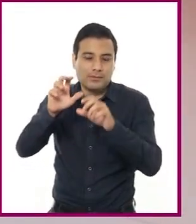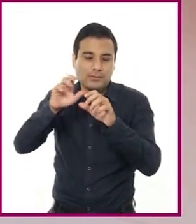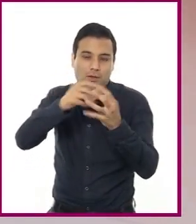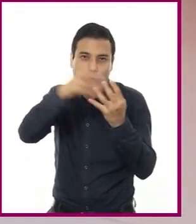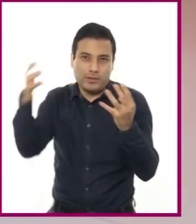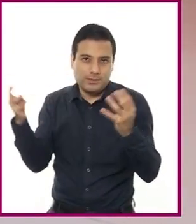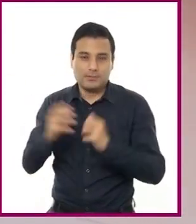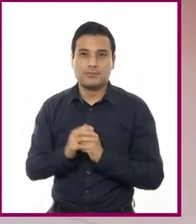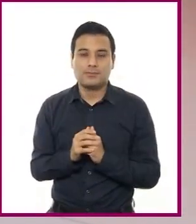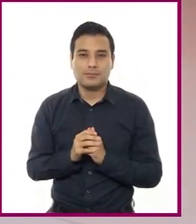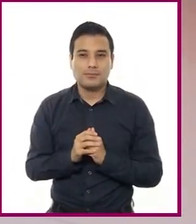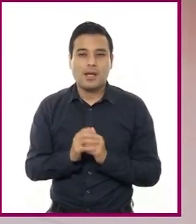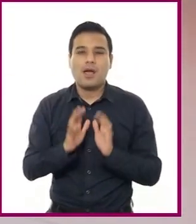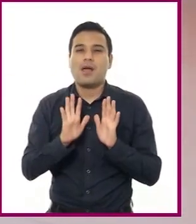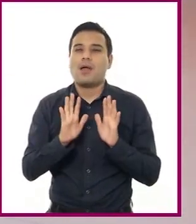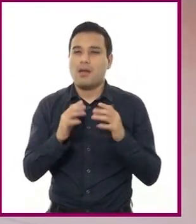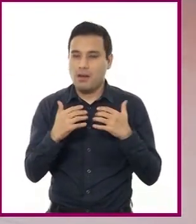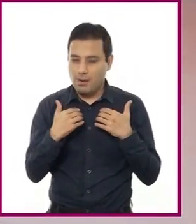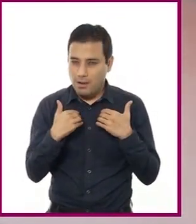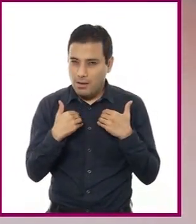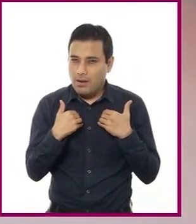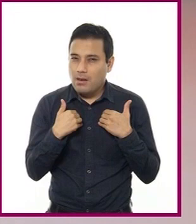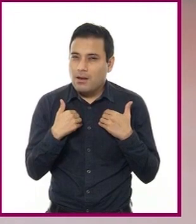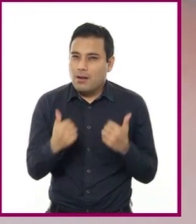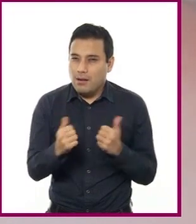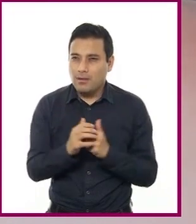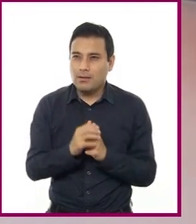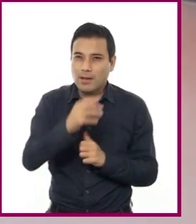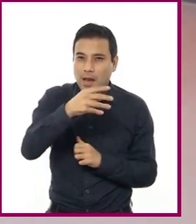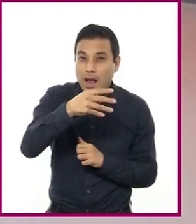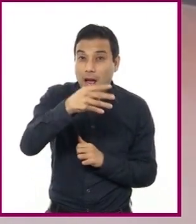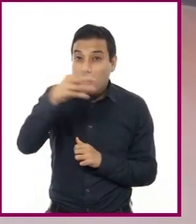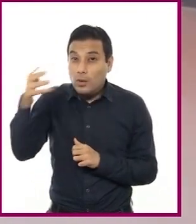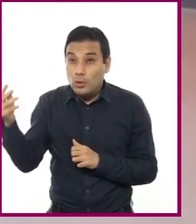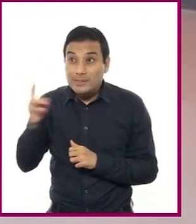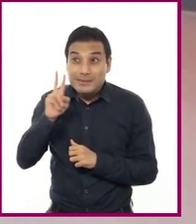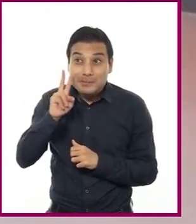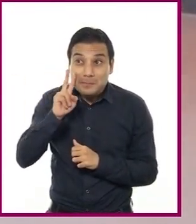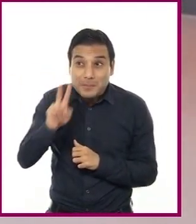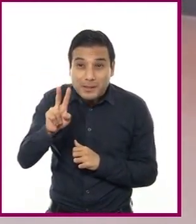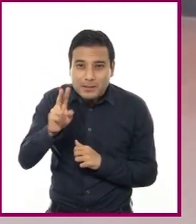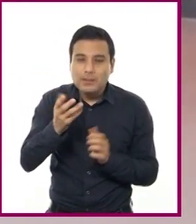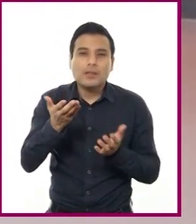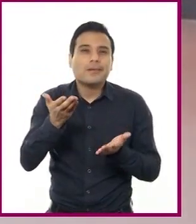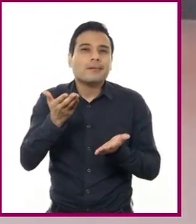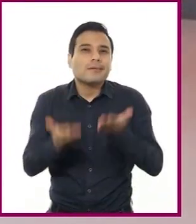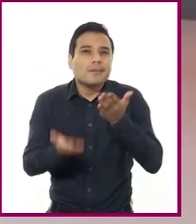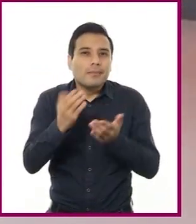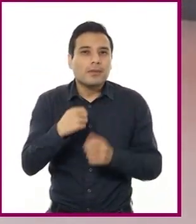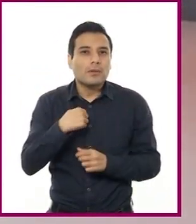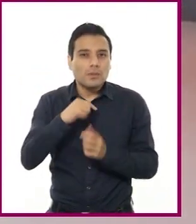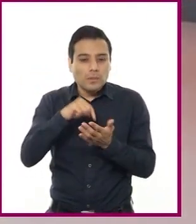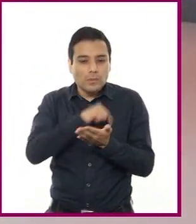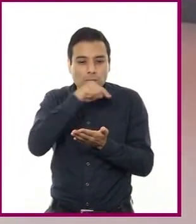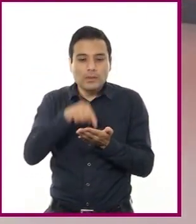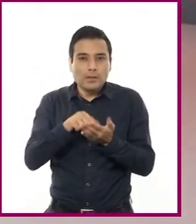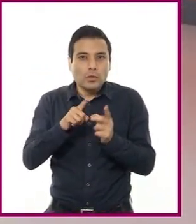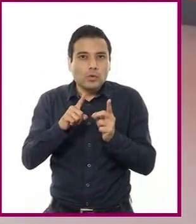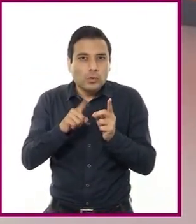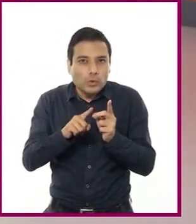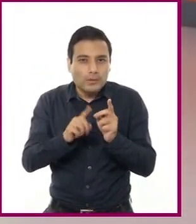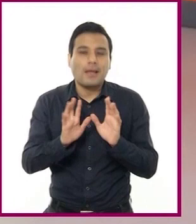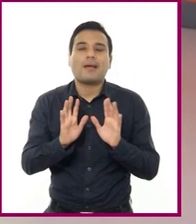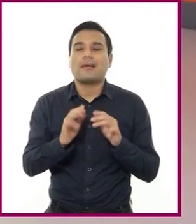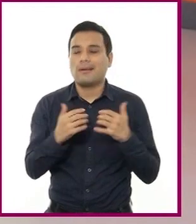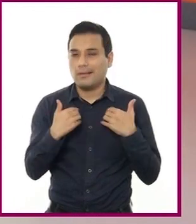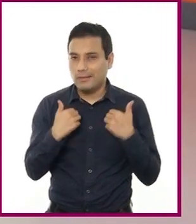que decía que ver un arco iris depende también de la posición del observador y no solo de las condiciones atmosféricas.